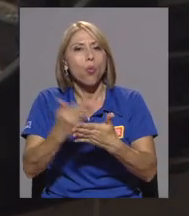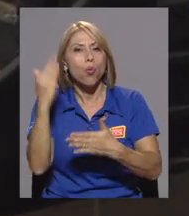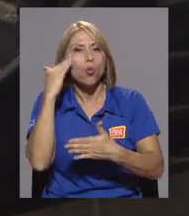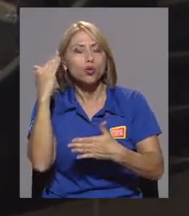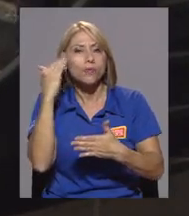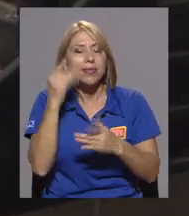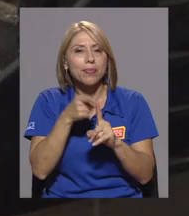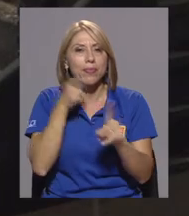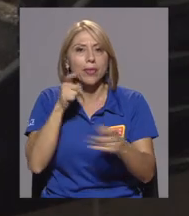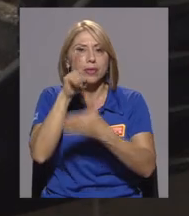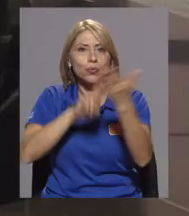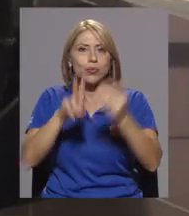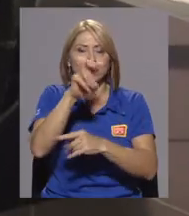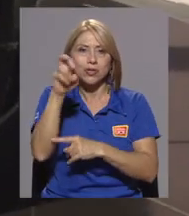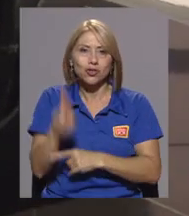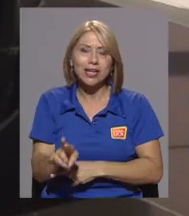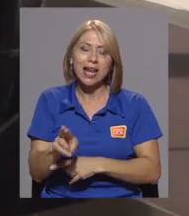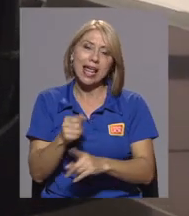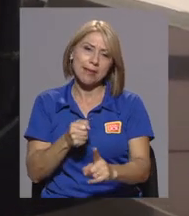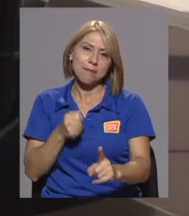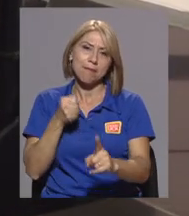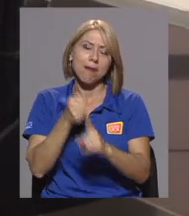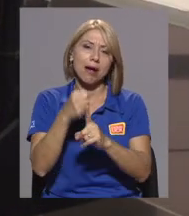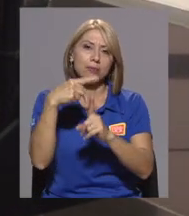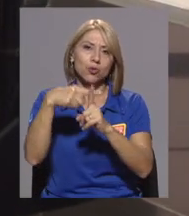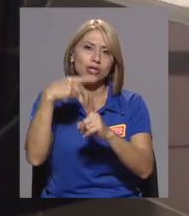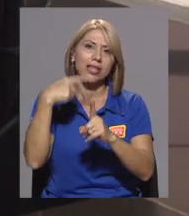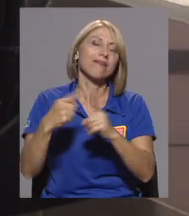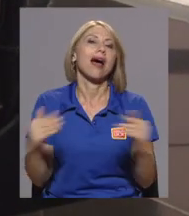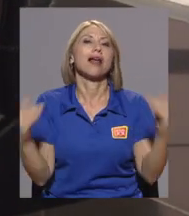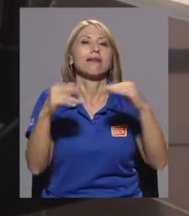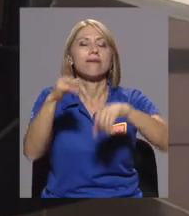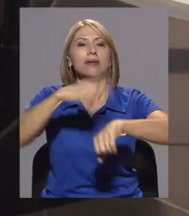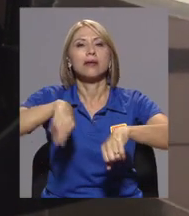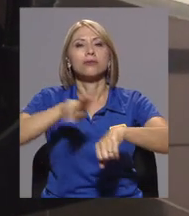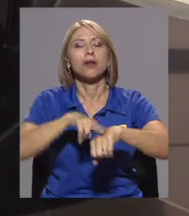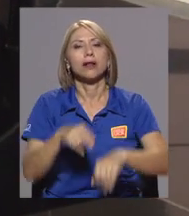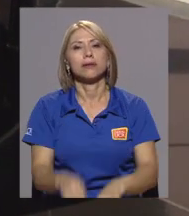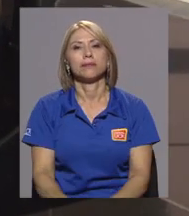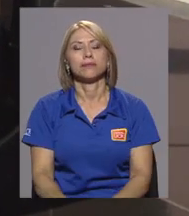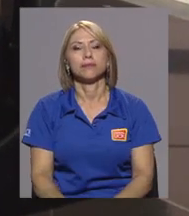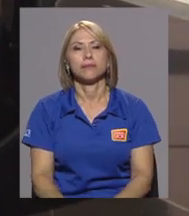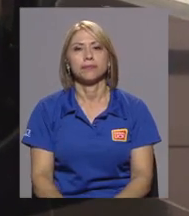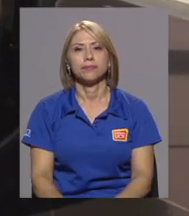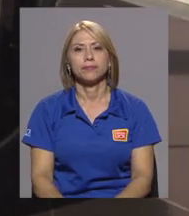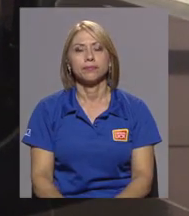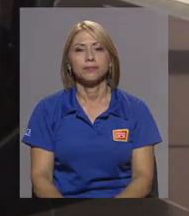el conocimiento generado desde la Universidad de Costa Rica impacta de manera positiva a nivel nacional.